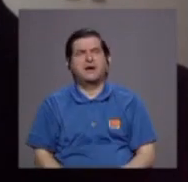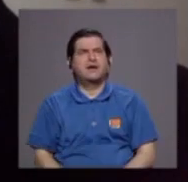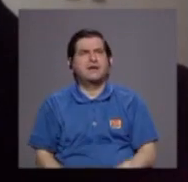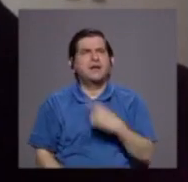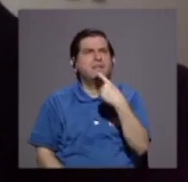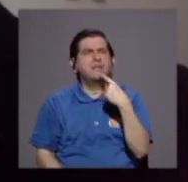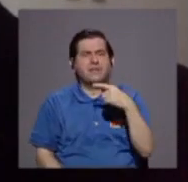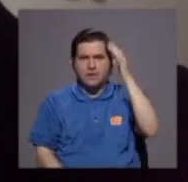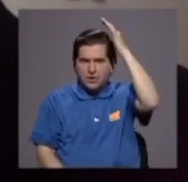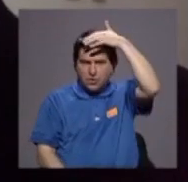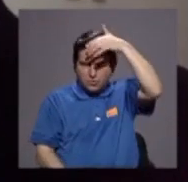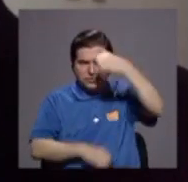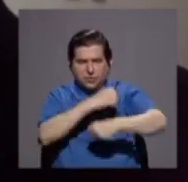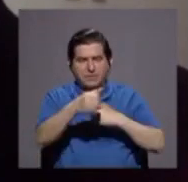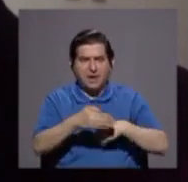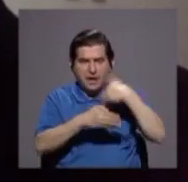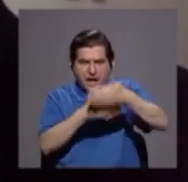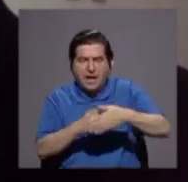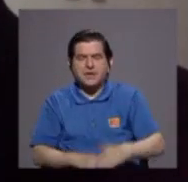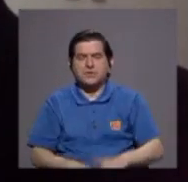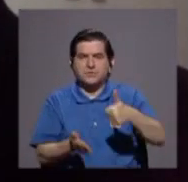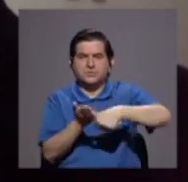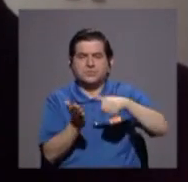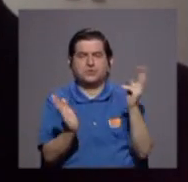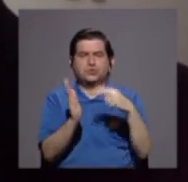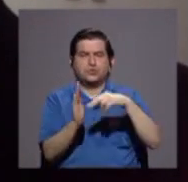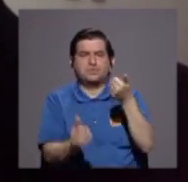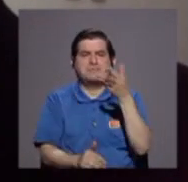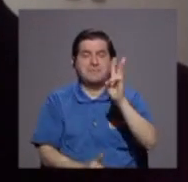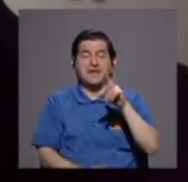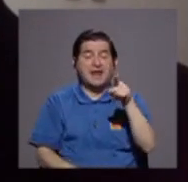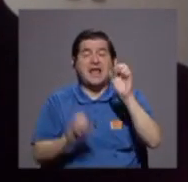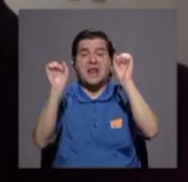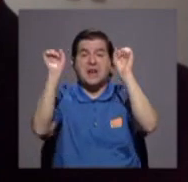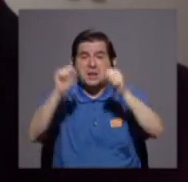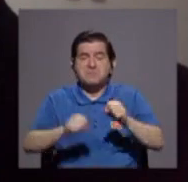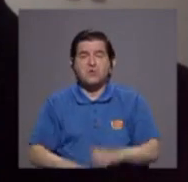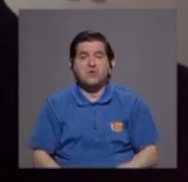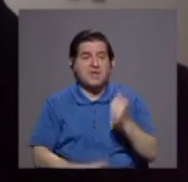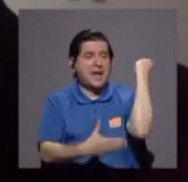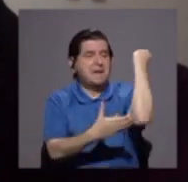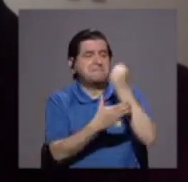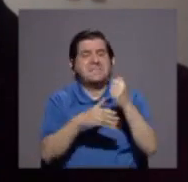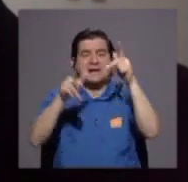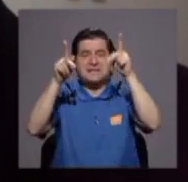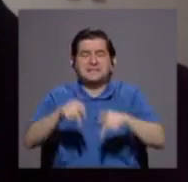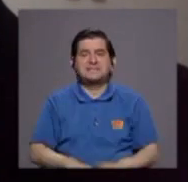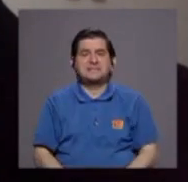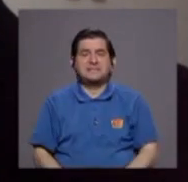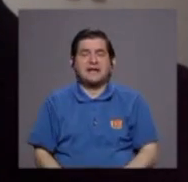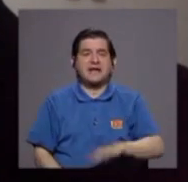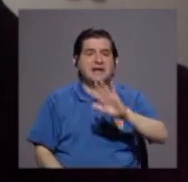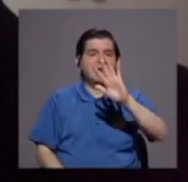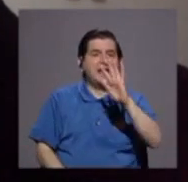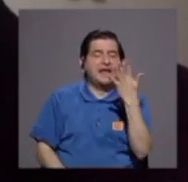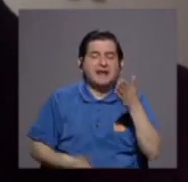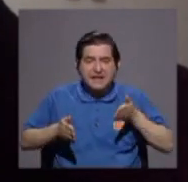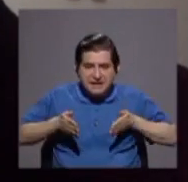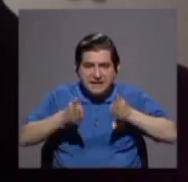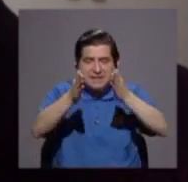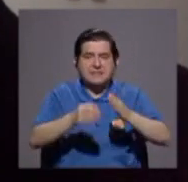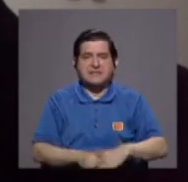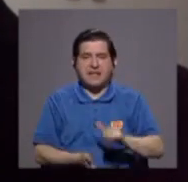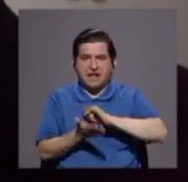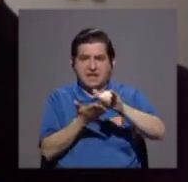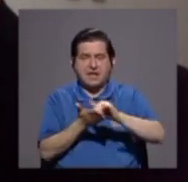algunos años, después de la elección del 2016, que él podía asesinar a alguien en la Quinta Avenida de Nueva York y todavía